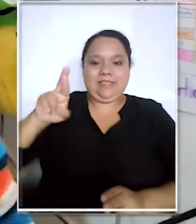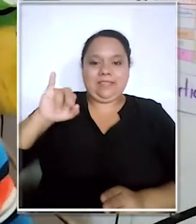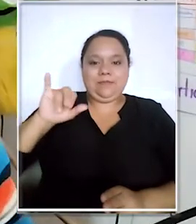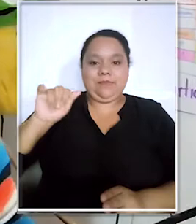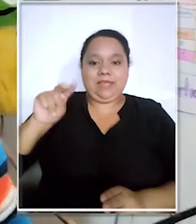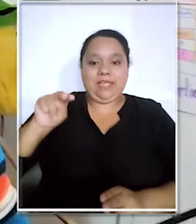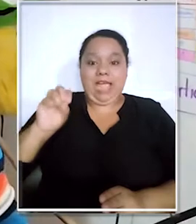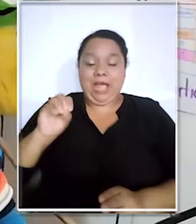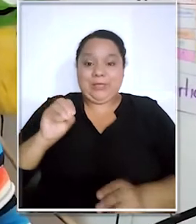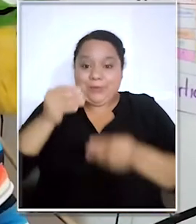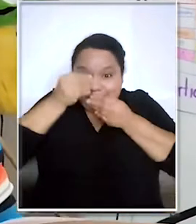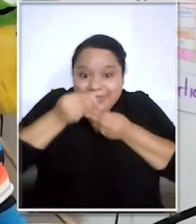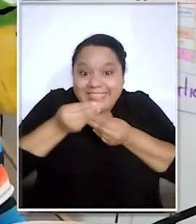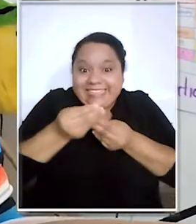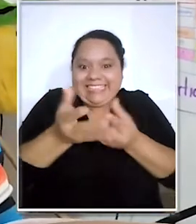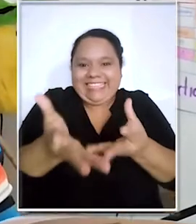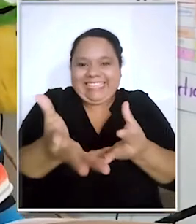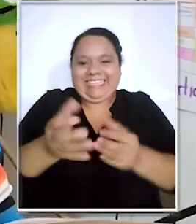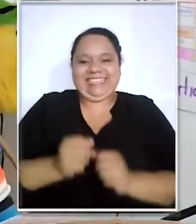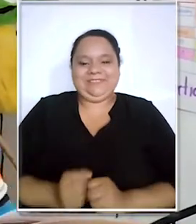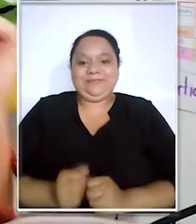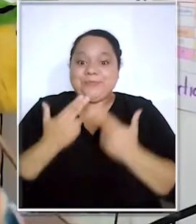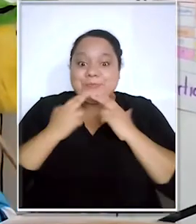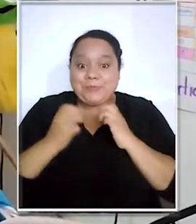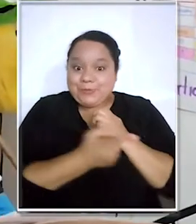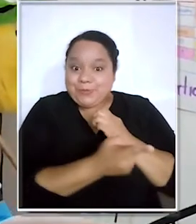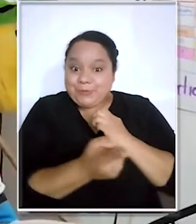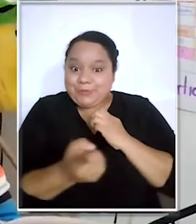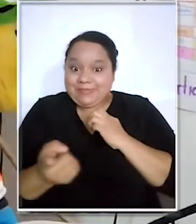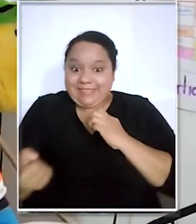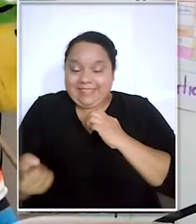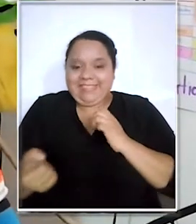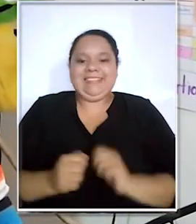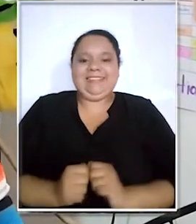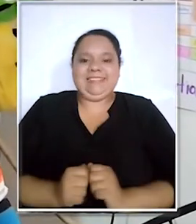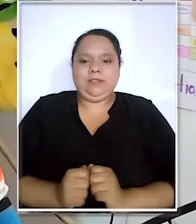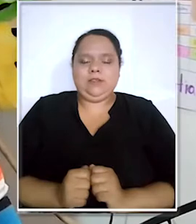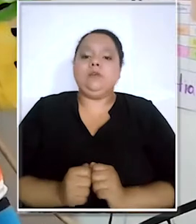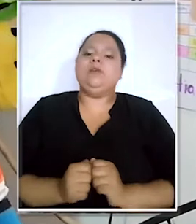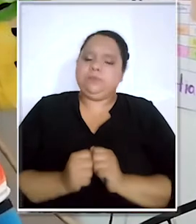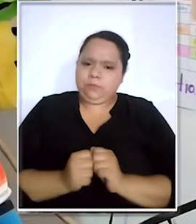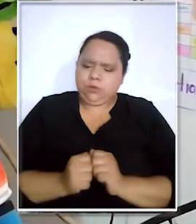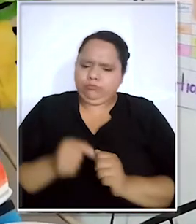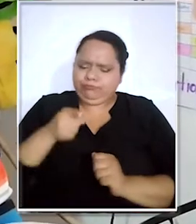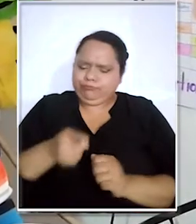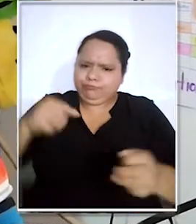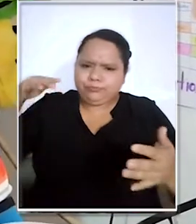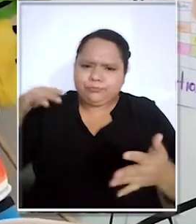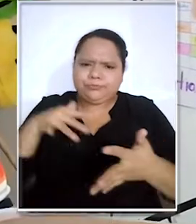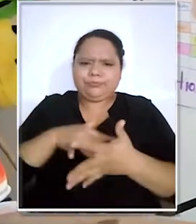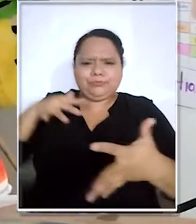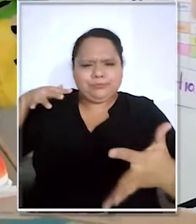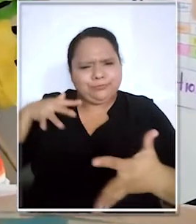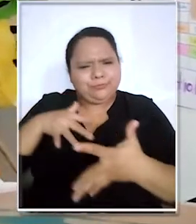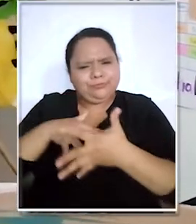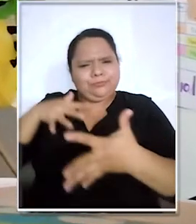dedicatoria a ustedes, niños. Y dice esto. Ustedes, niños y niñas, son los que deben estudiar y